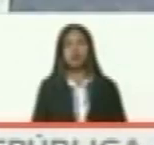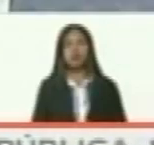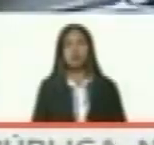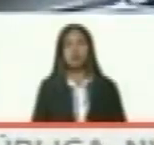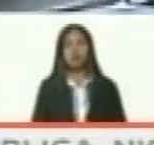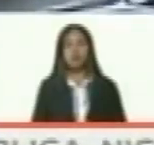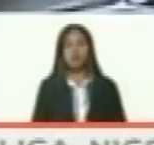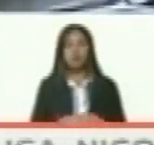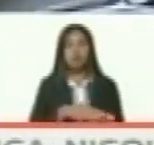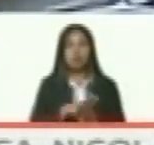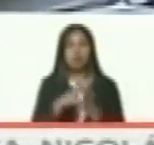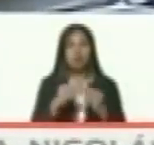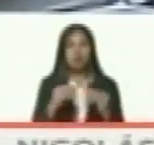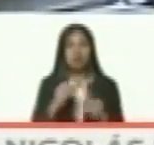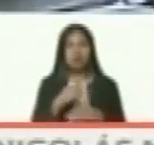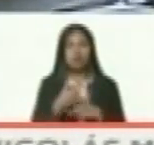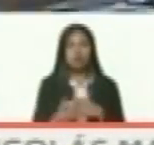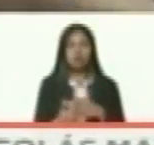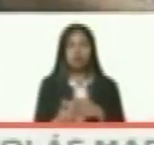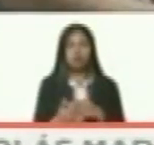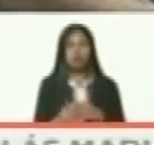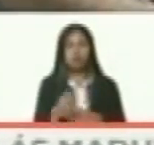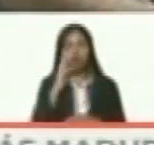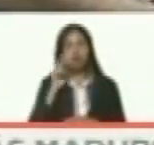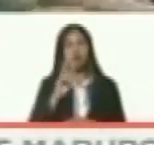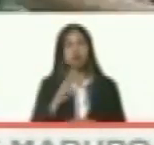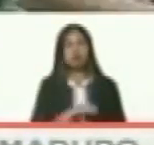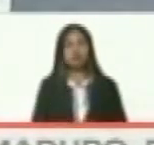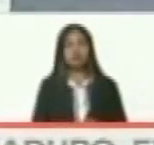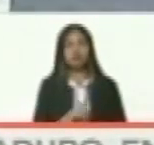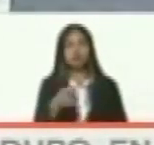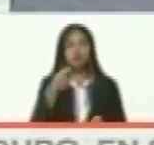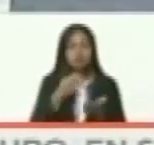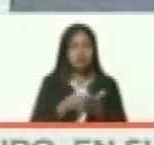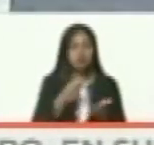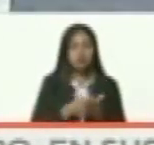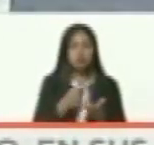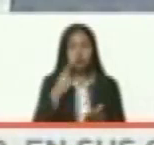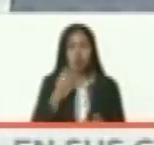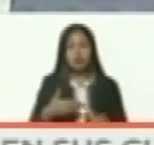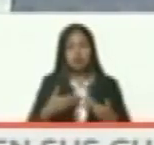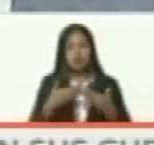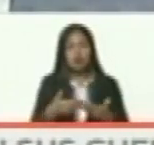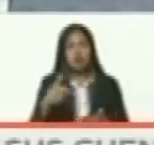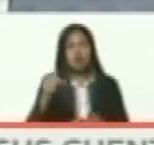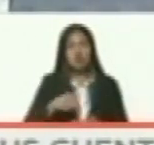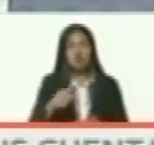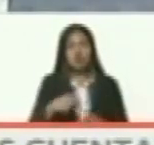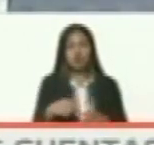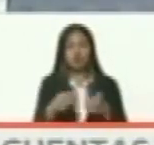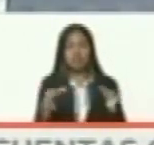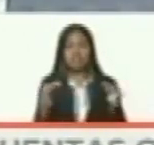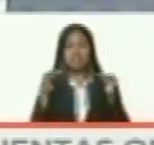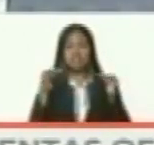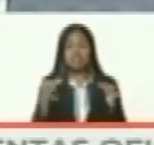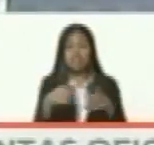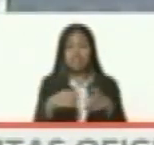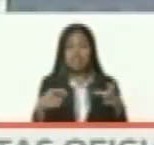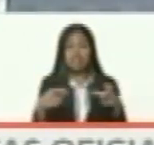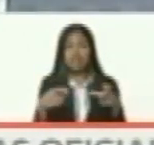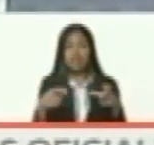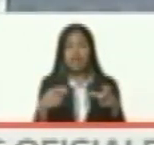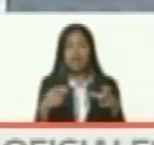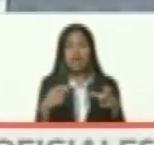Sobre todo para estos proyectos, fíjense. El financiamiento, yo le voy a entregar un cheque de financiamiento